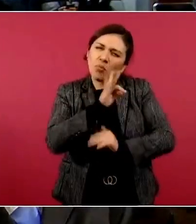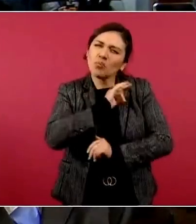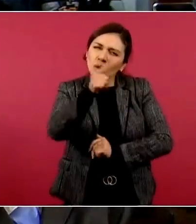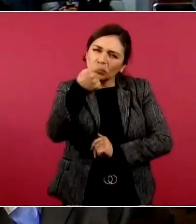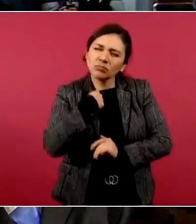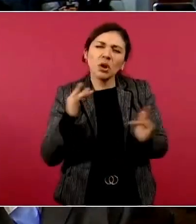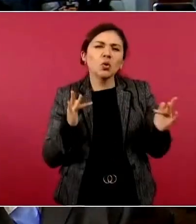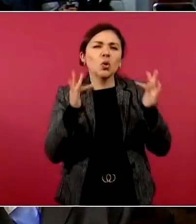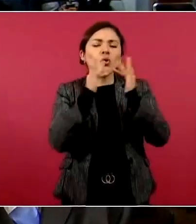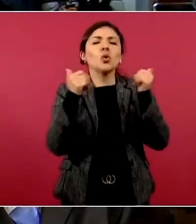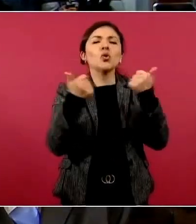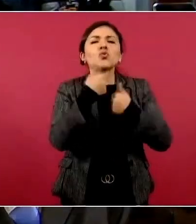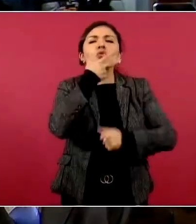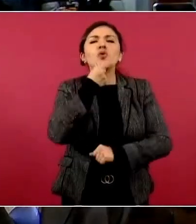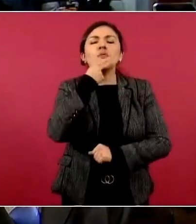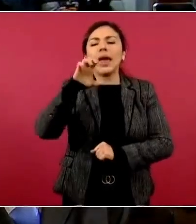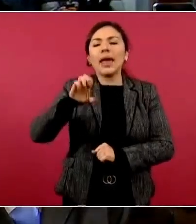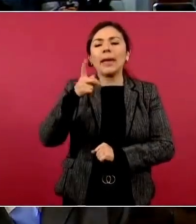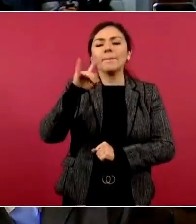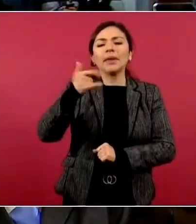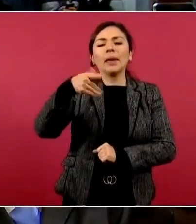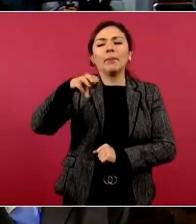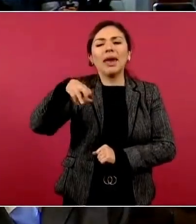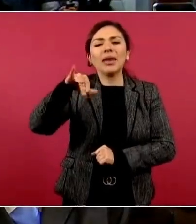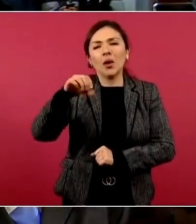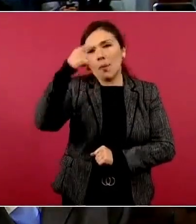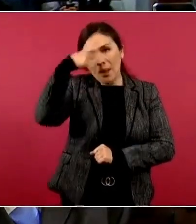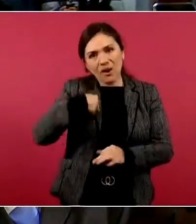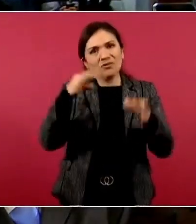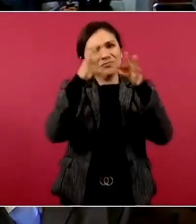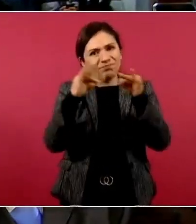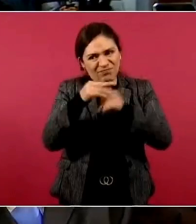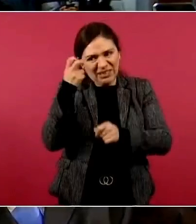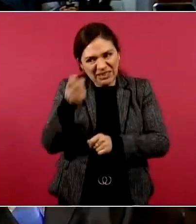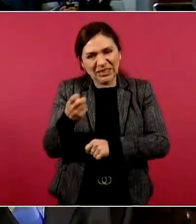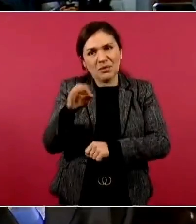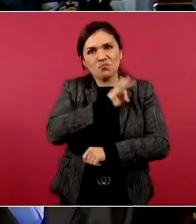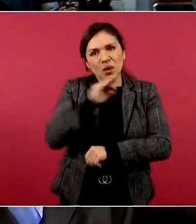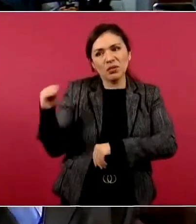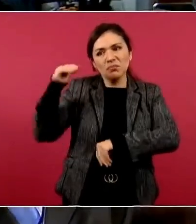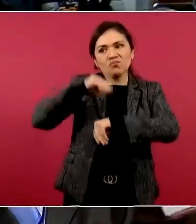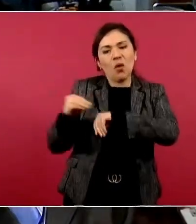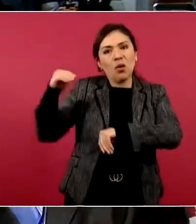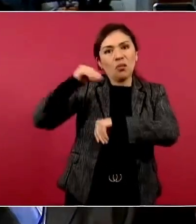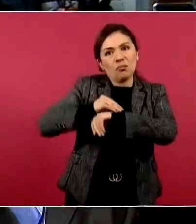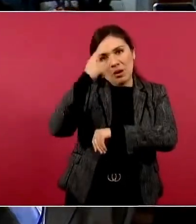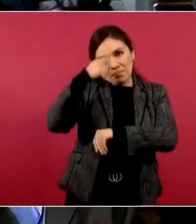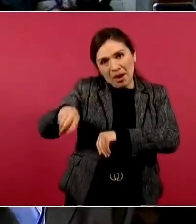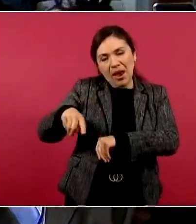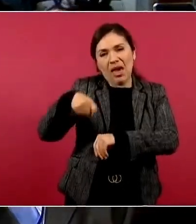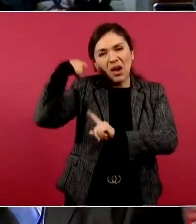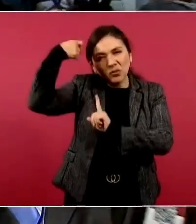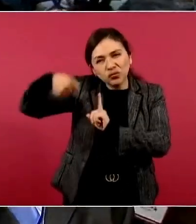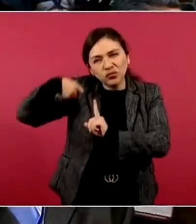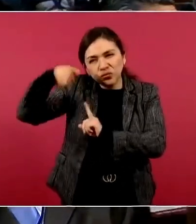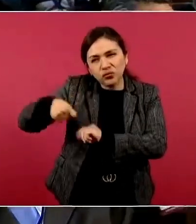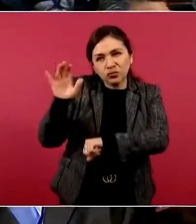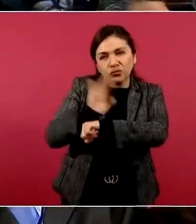el productor Epigmenio para poderle plantear esta serie y ver si es posible